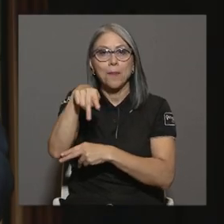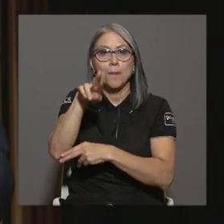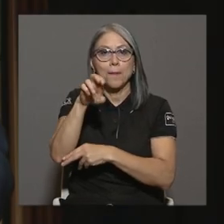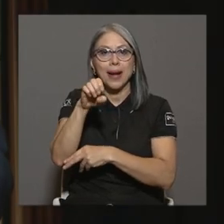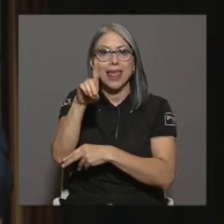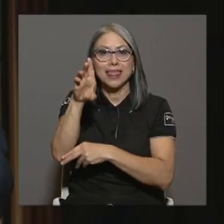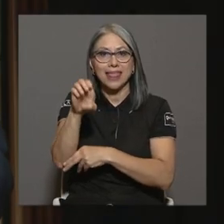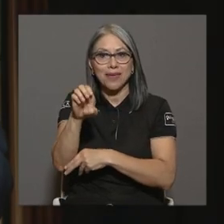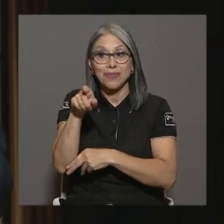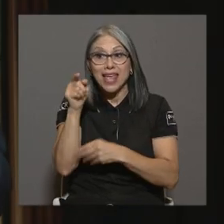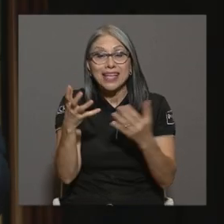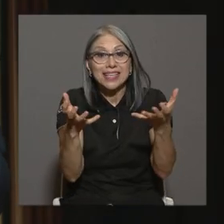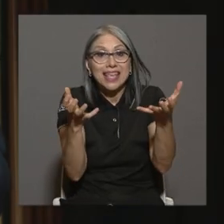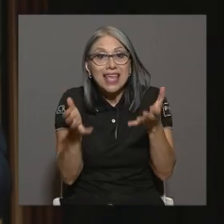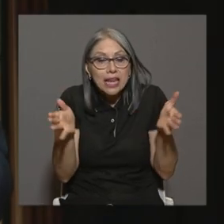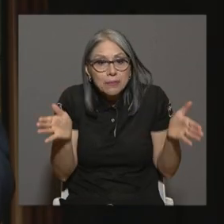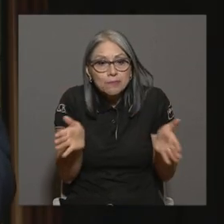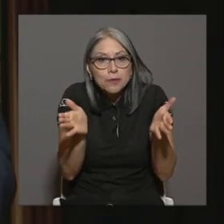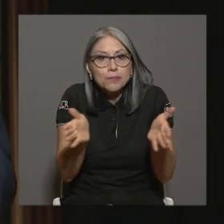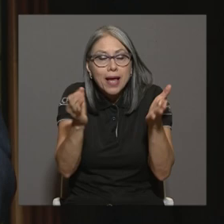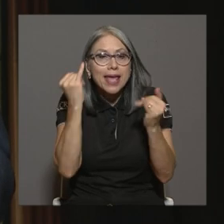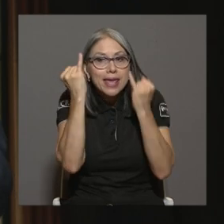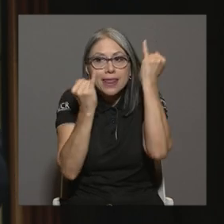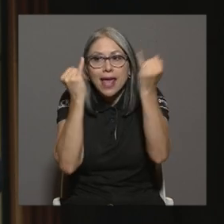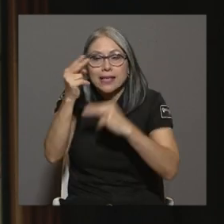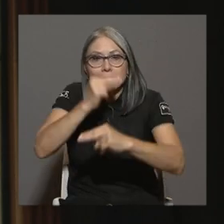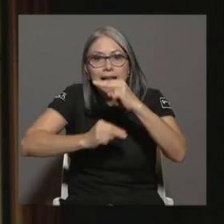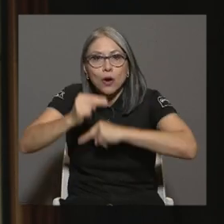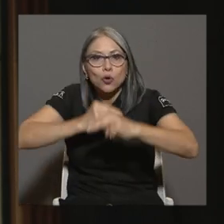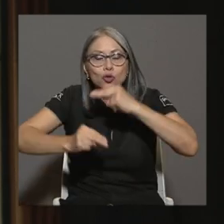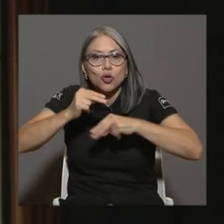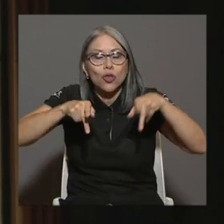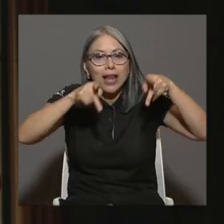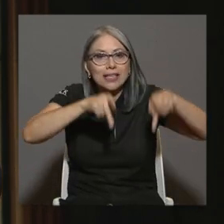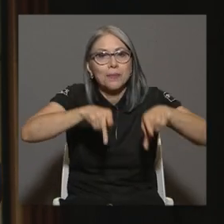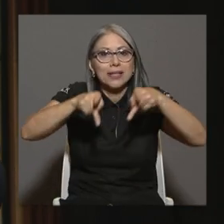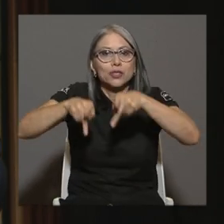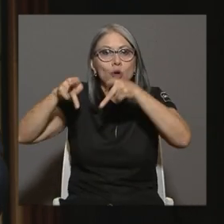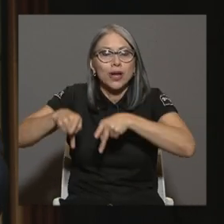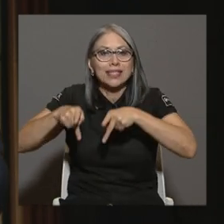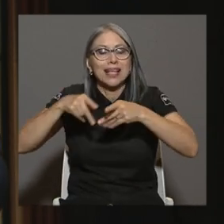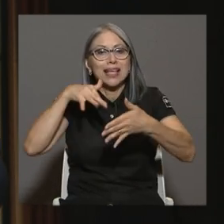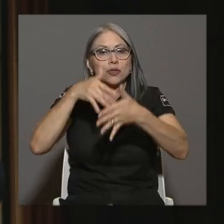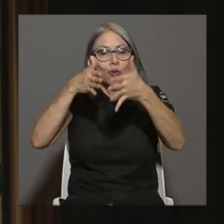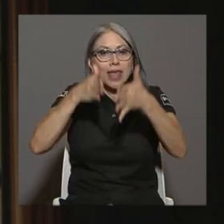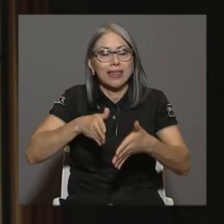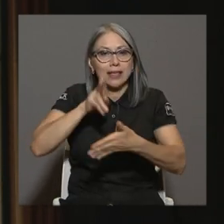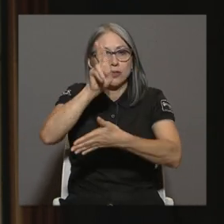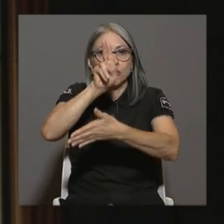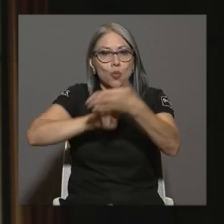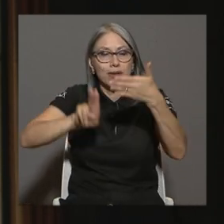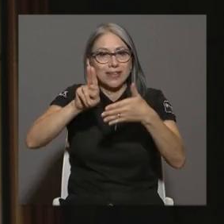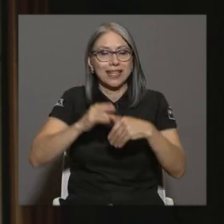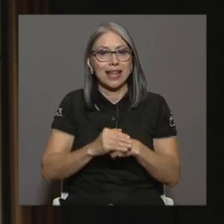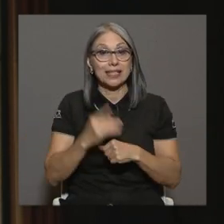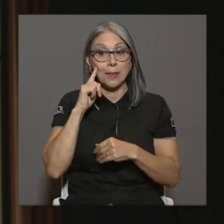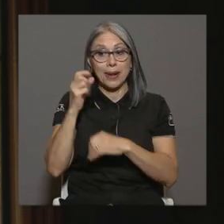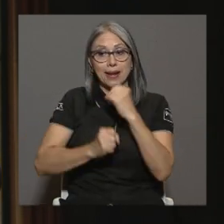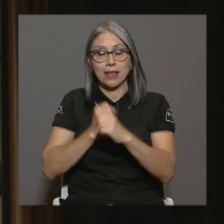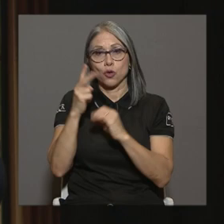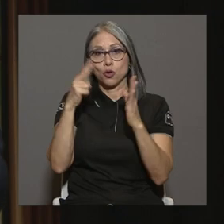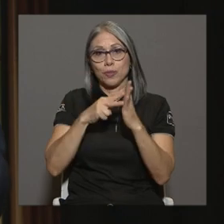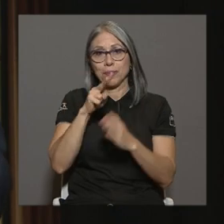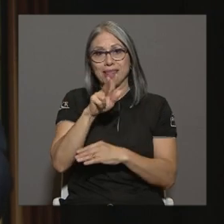busca preincubar ideas de negocio de las personas estudiantes universitarias. Para el